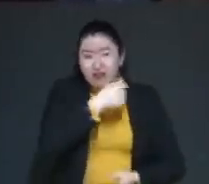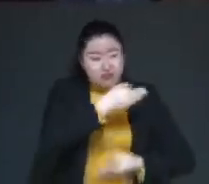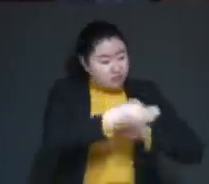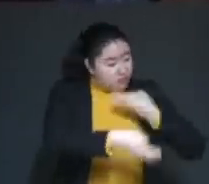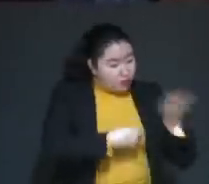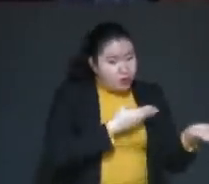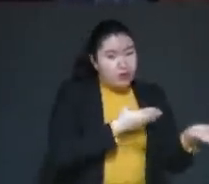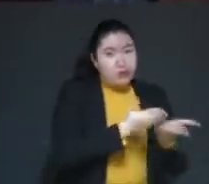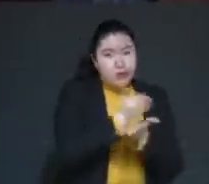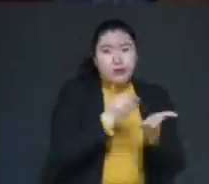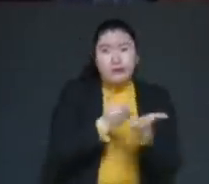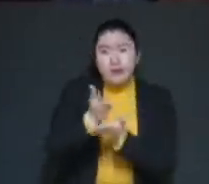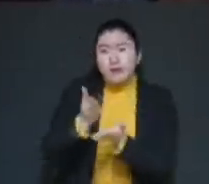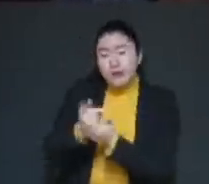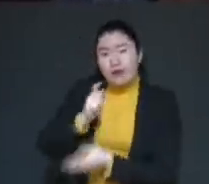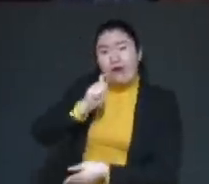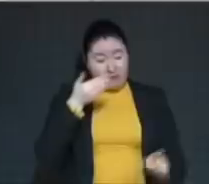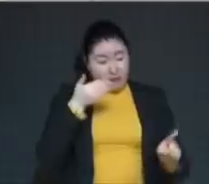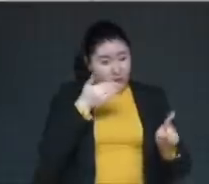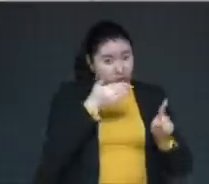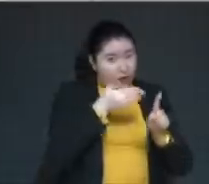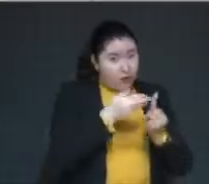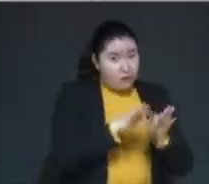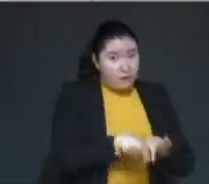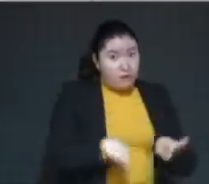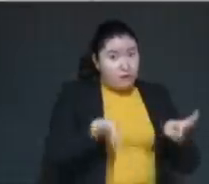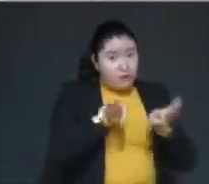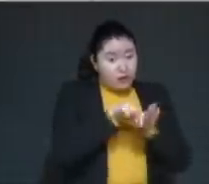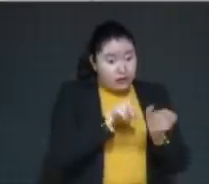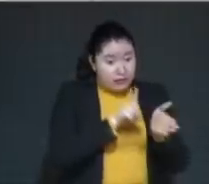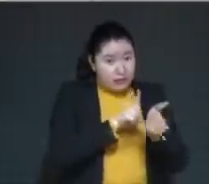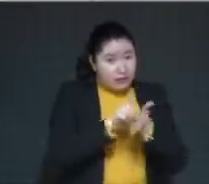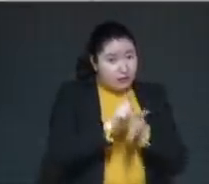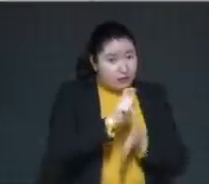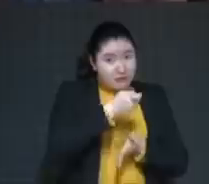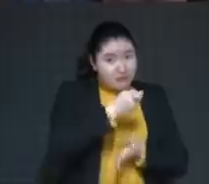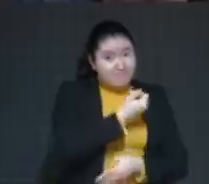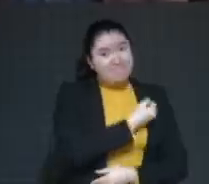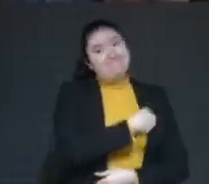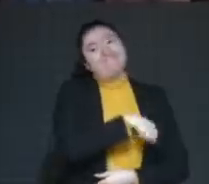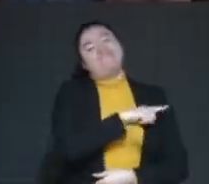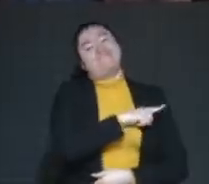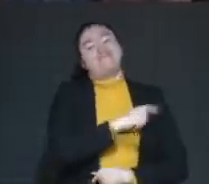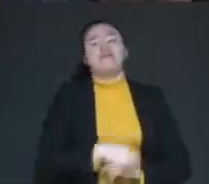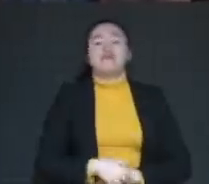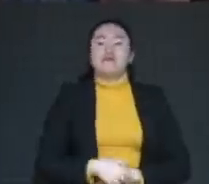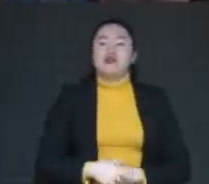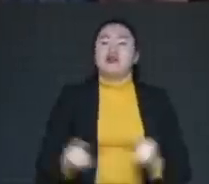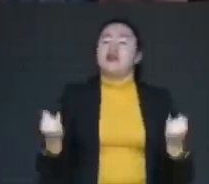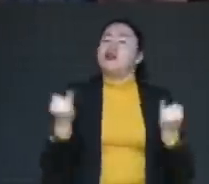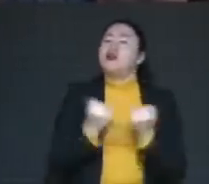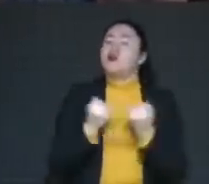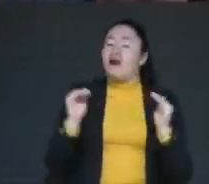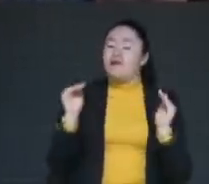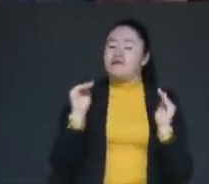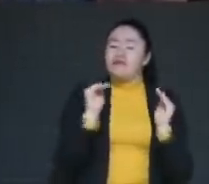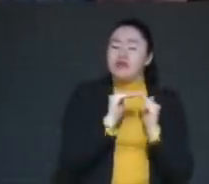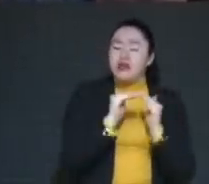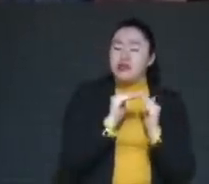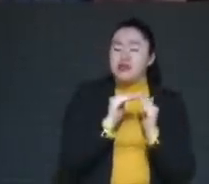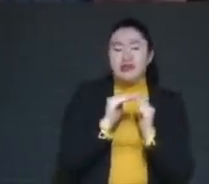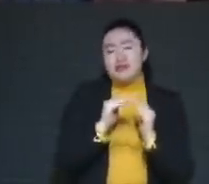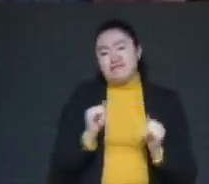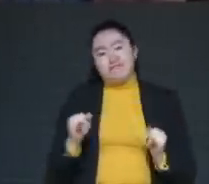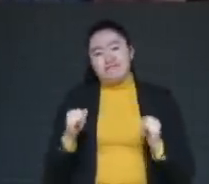son los recursos del pueblo para regresarlos al pueblo. Y hablando de vivienda y el INVI, pues es muy importante no